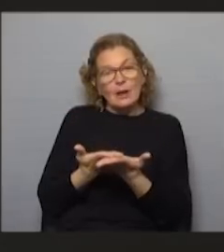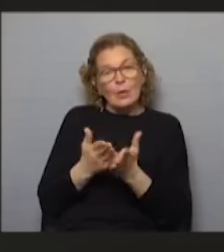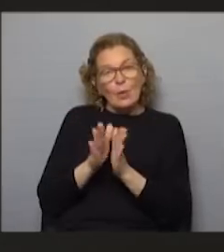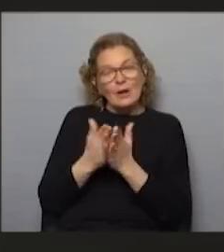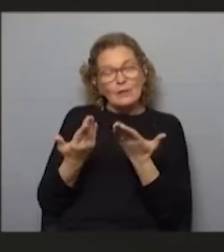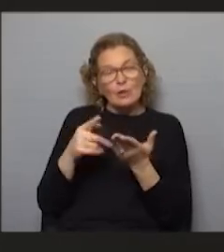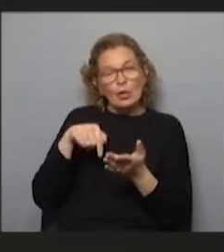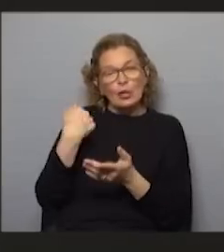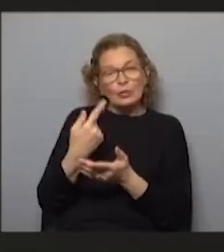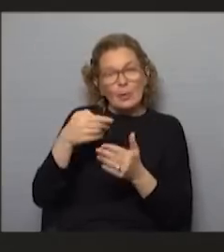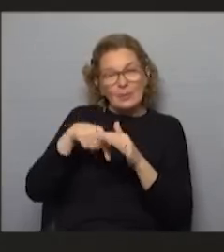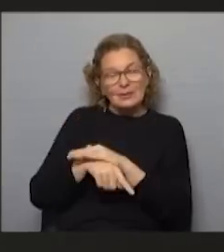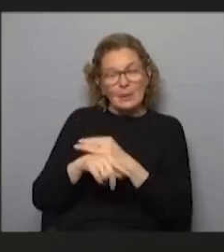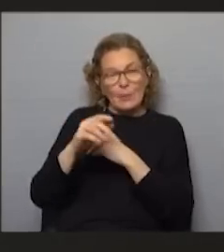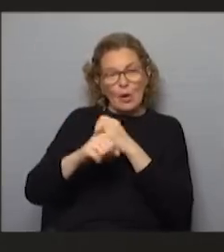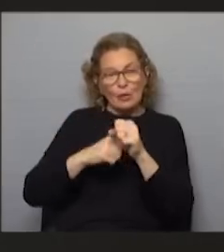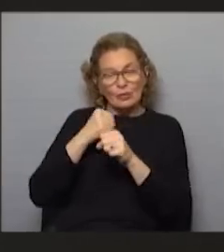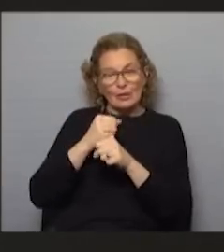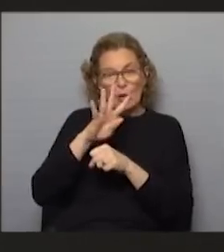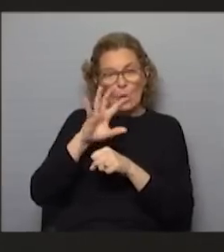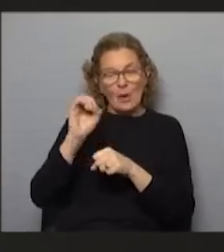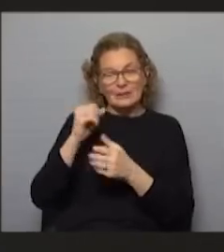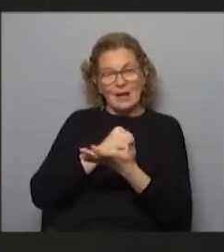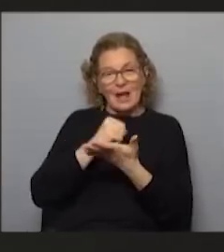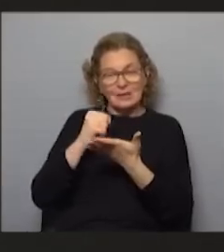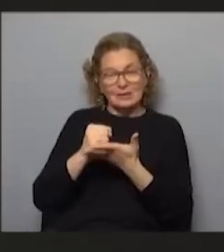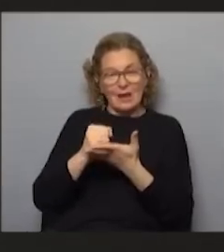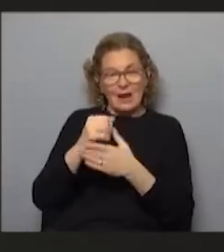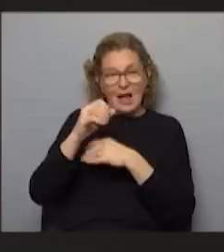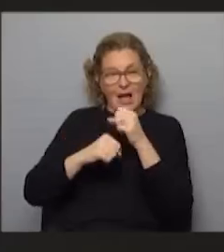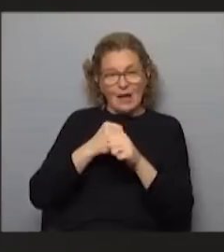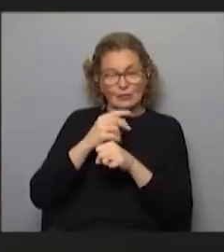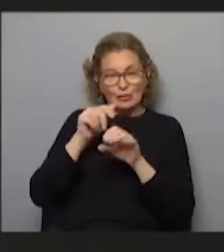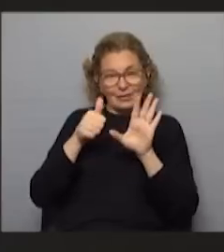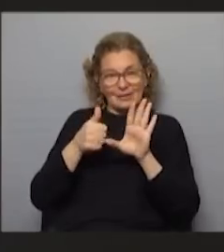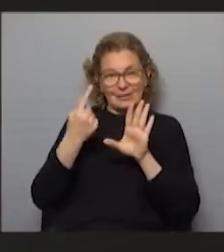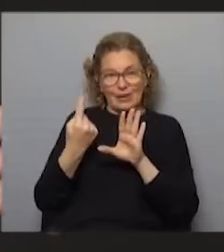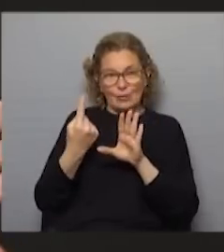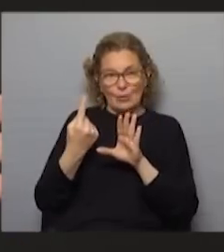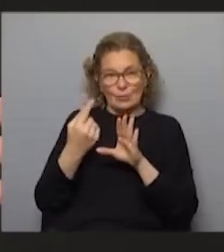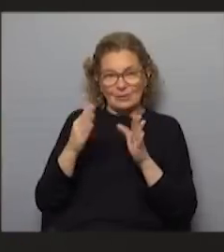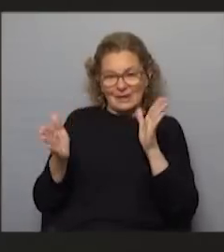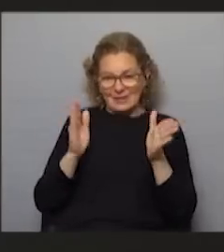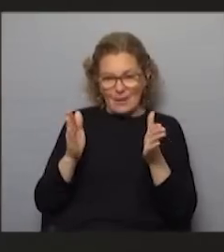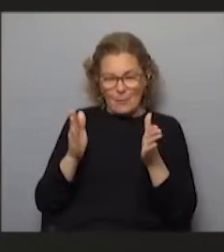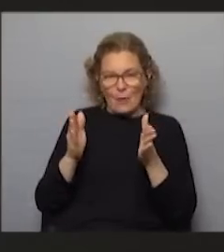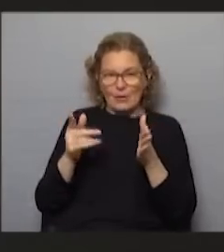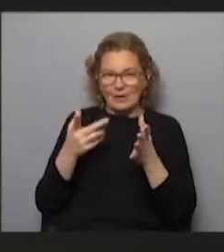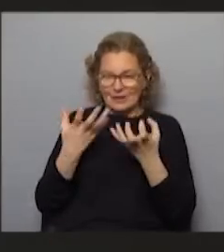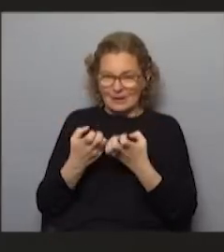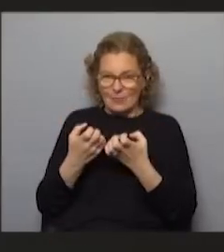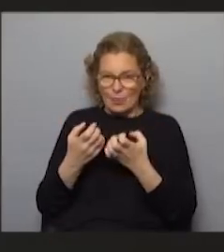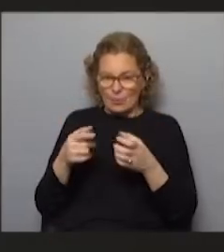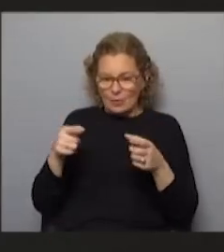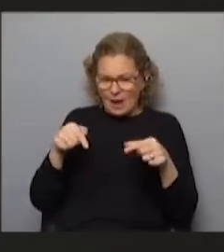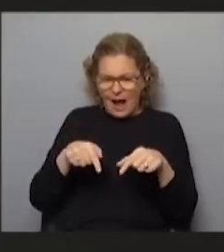libro en donde nosotros nos metemos de los años 40 y Vamos hasta el año 61 y hay una intencionalidad en ir en ese periodo no primero porque hay